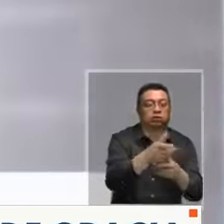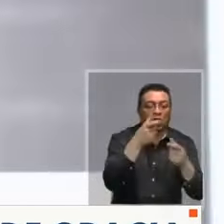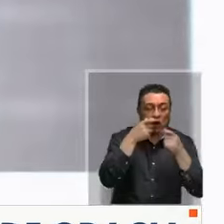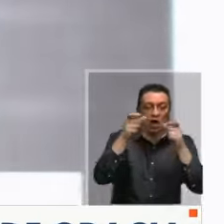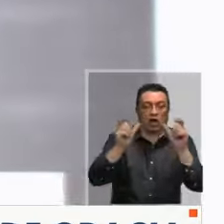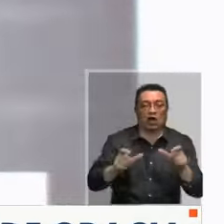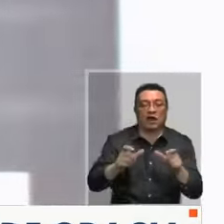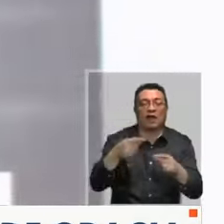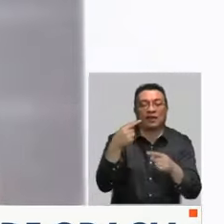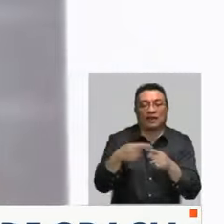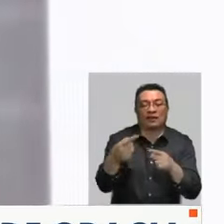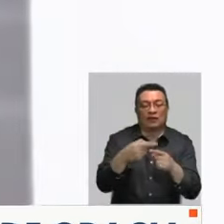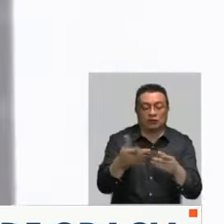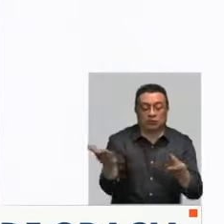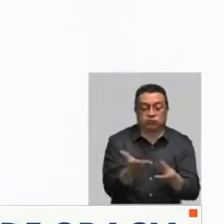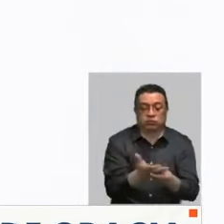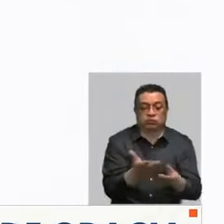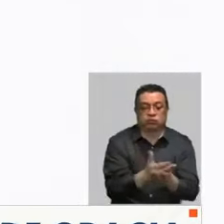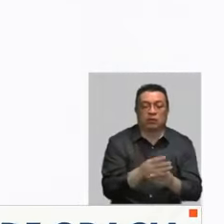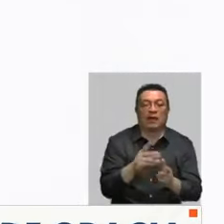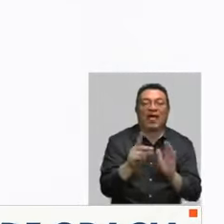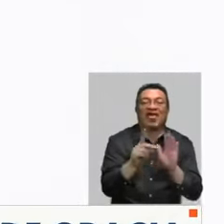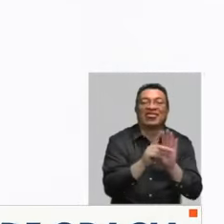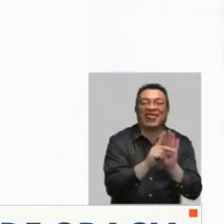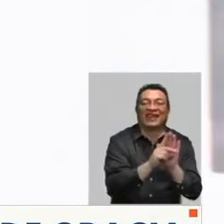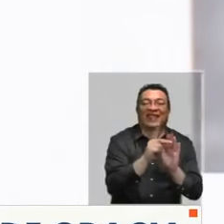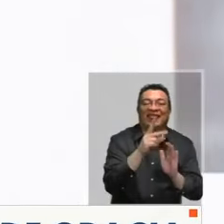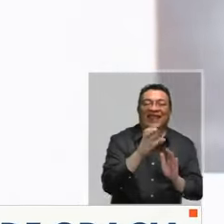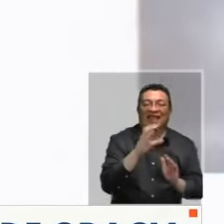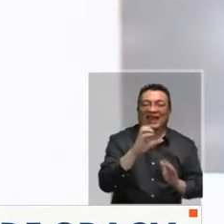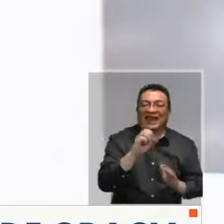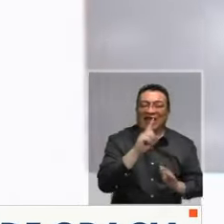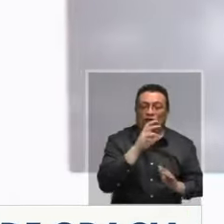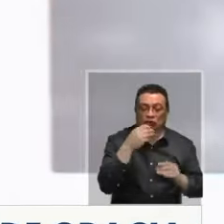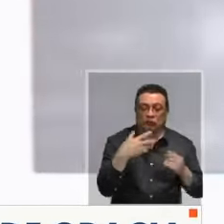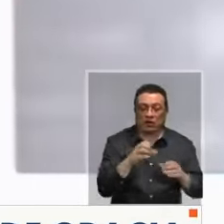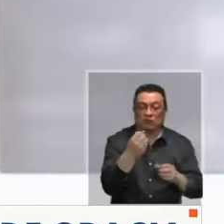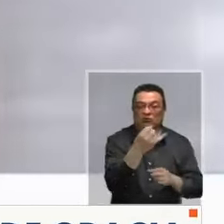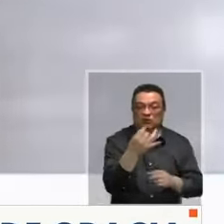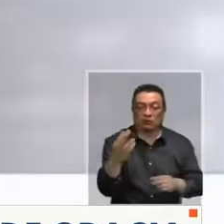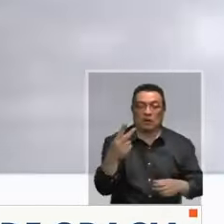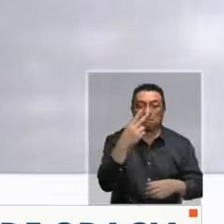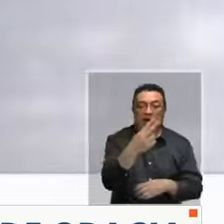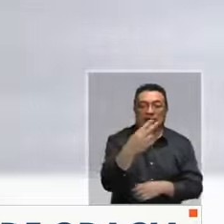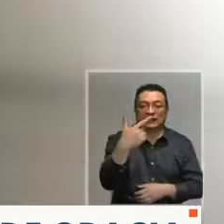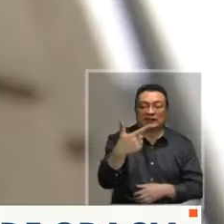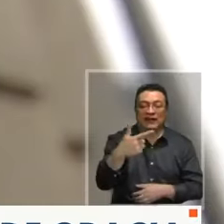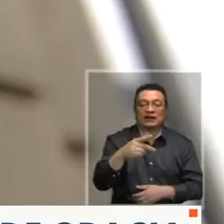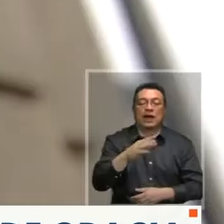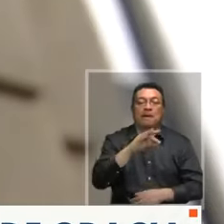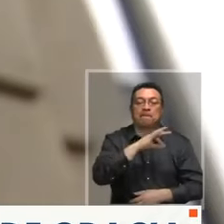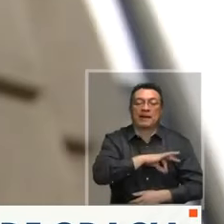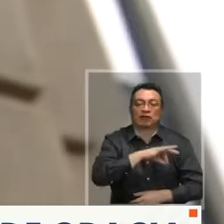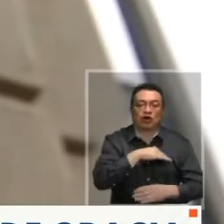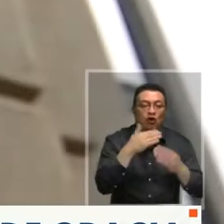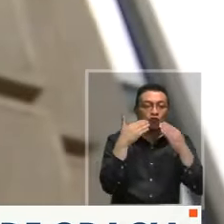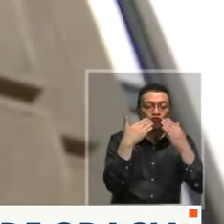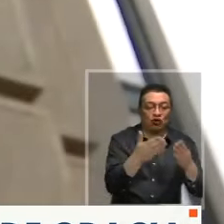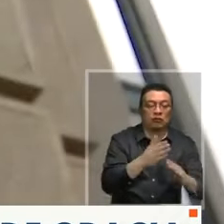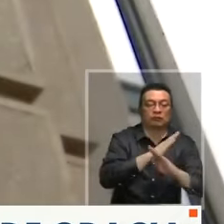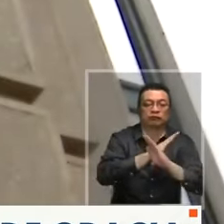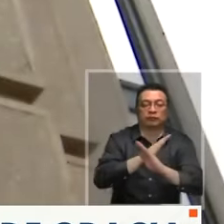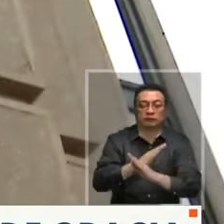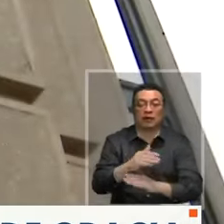distintas carpetas Con los decretos que dejan sin efecto eh un número total de 27 pensiones de Gracia pero hasta la semana pasada